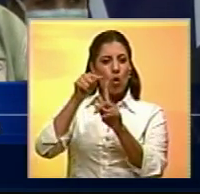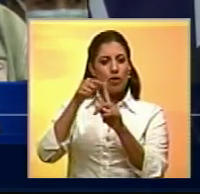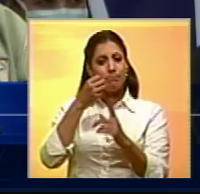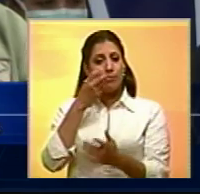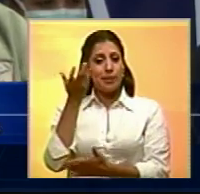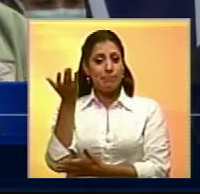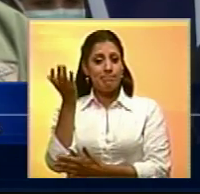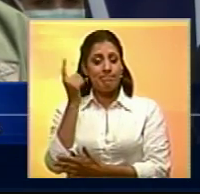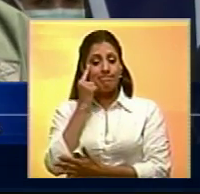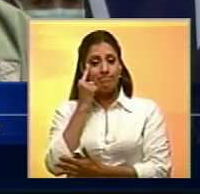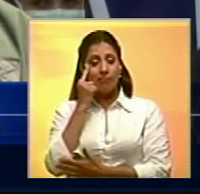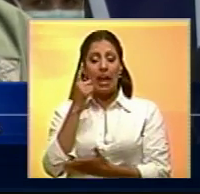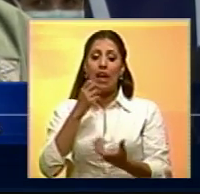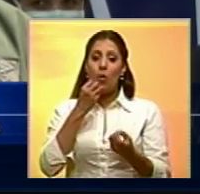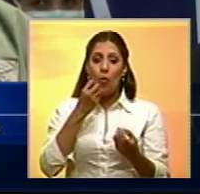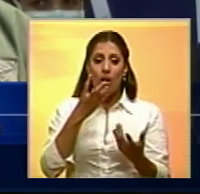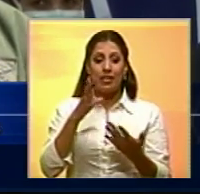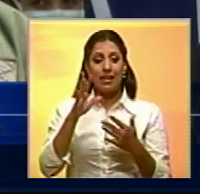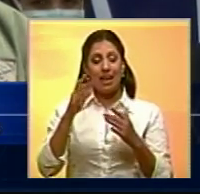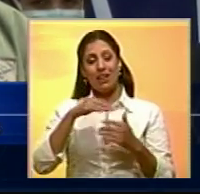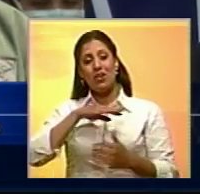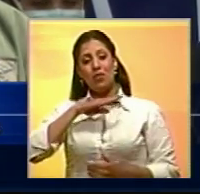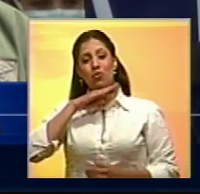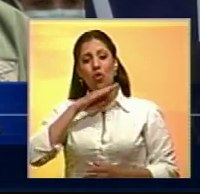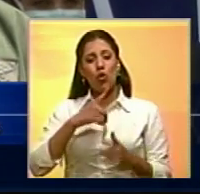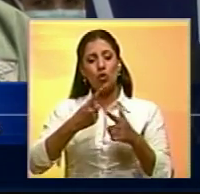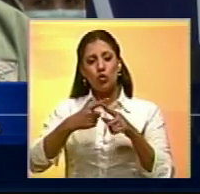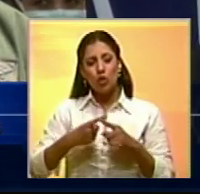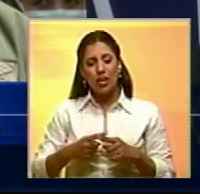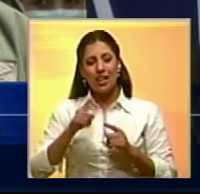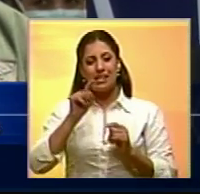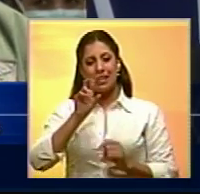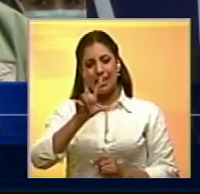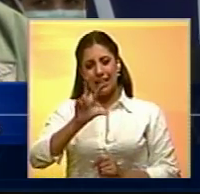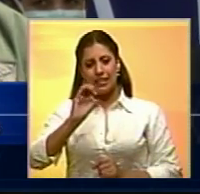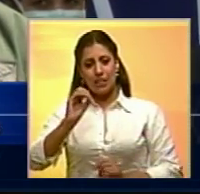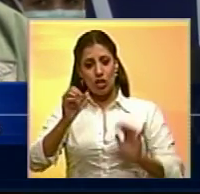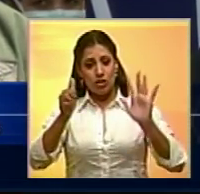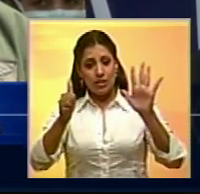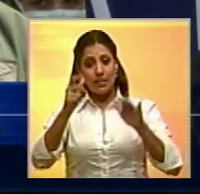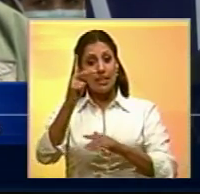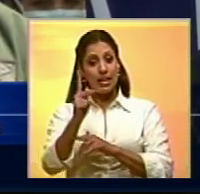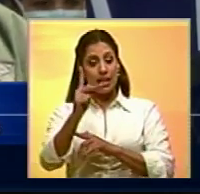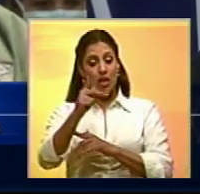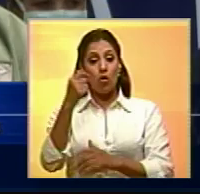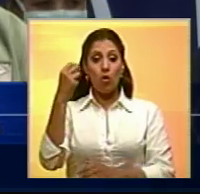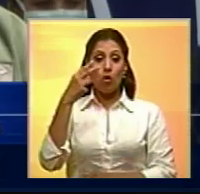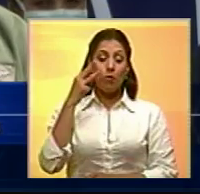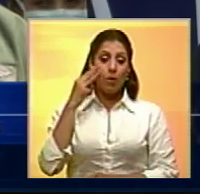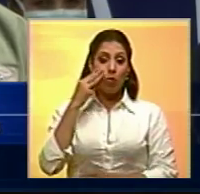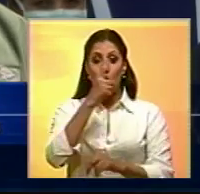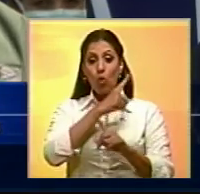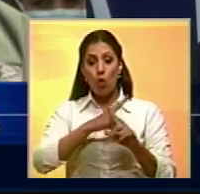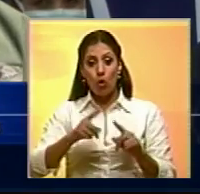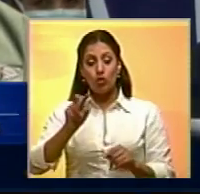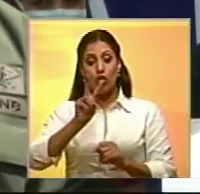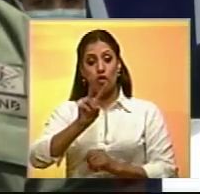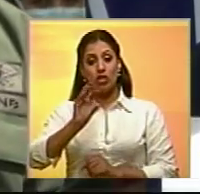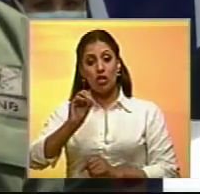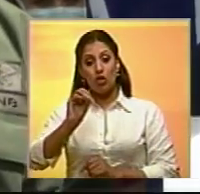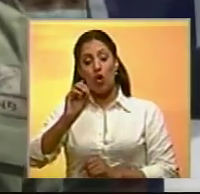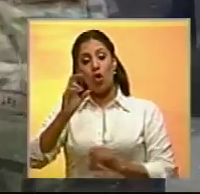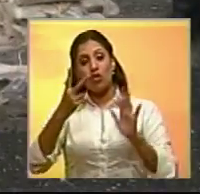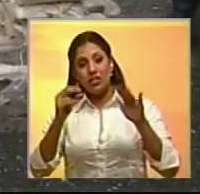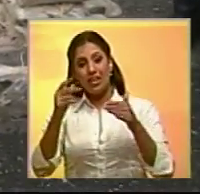bueno, contar la cantidad de 306 kilos de cocaína, 280 panelas